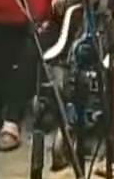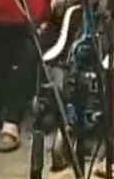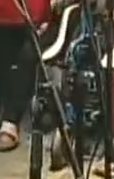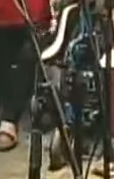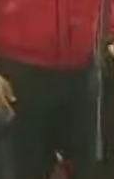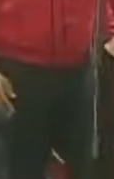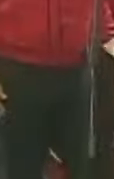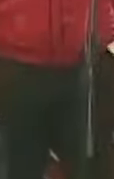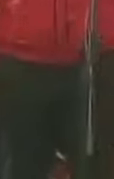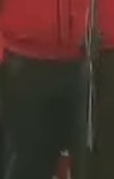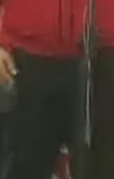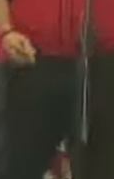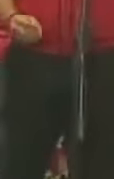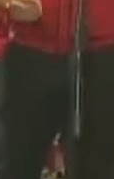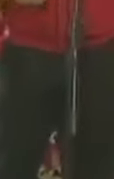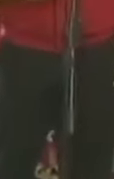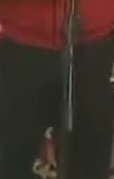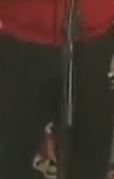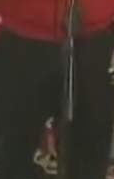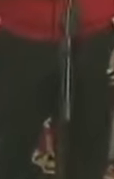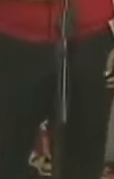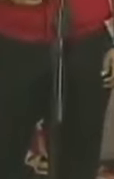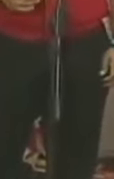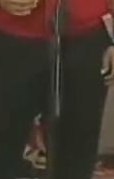Una florecita,